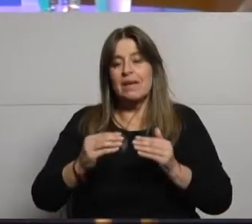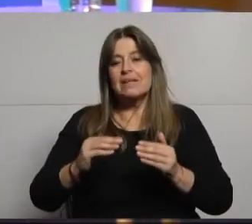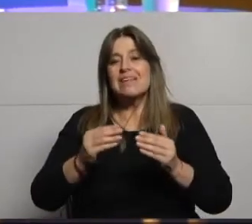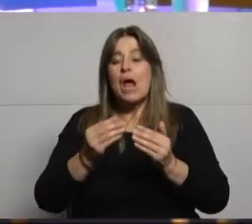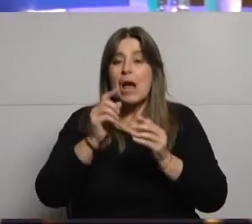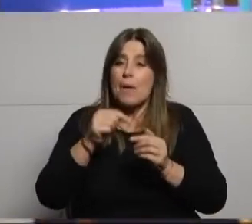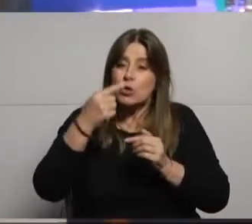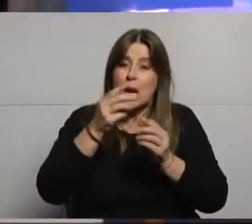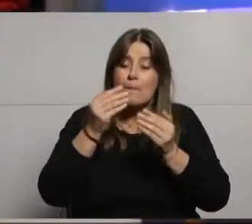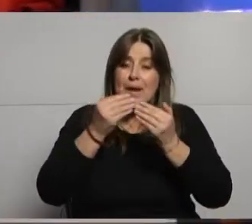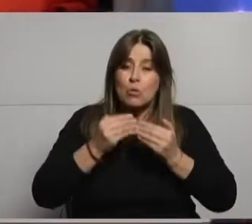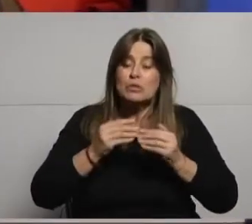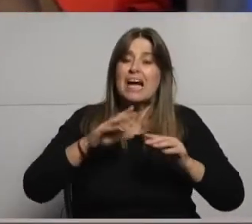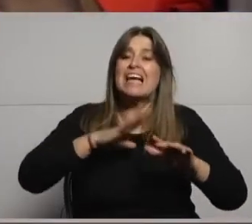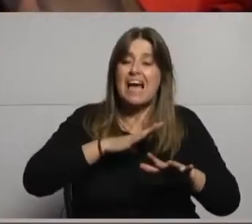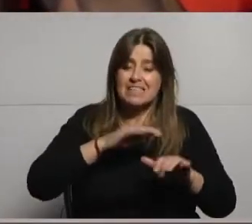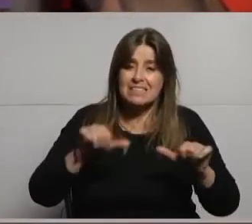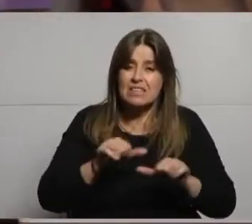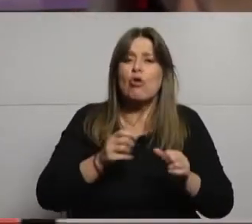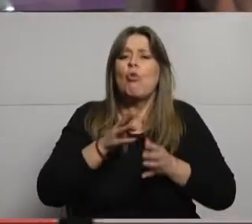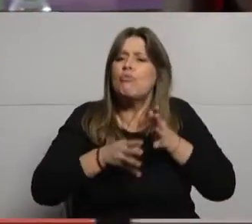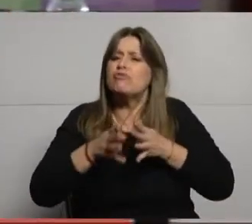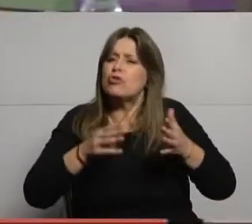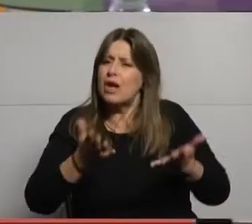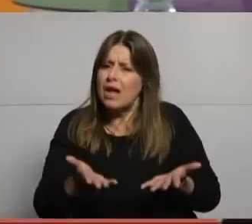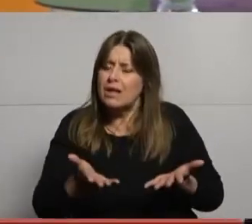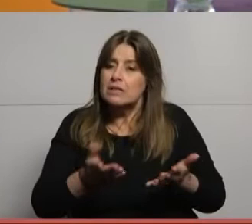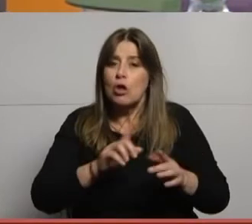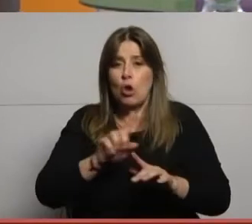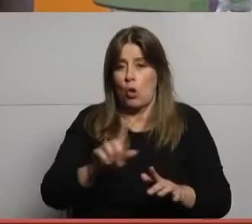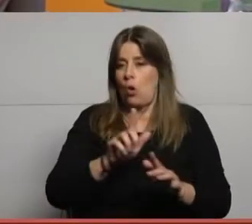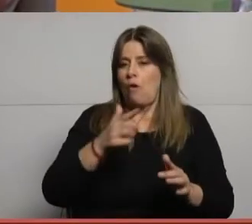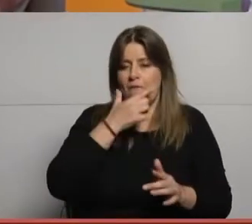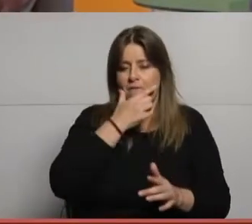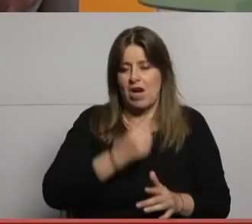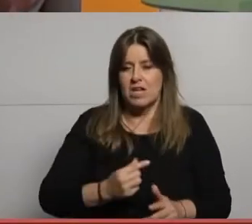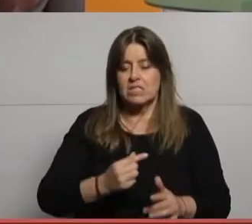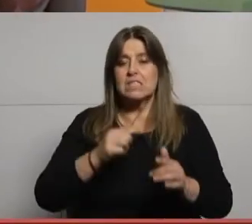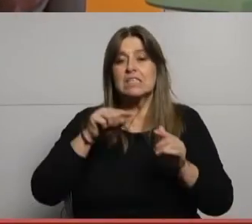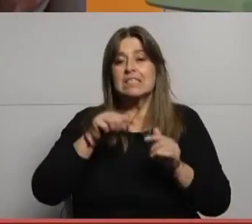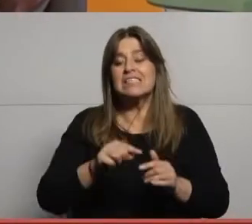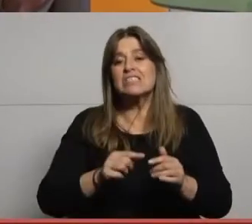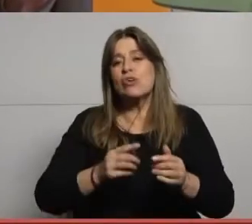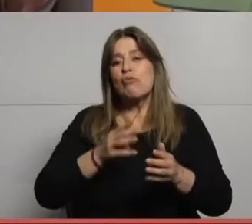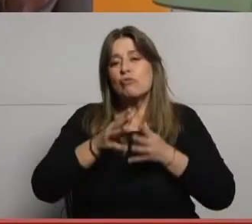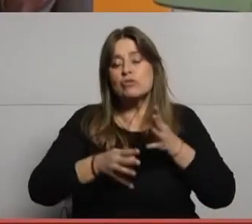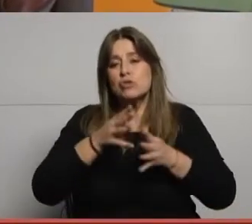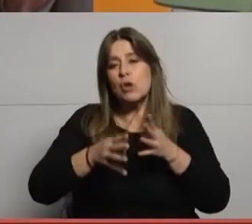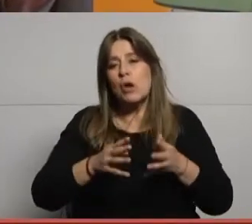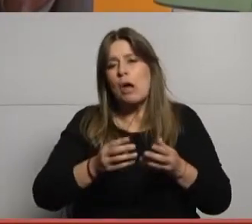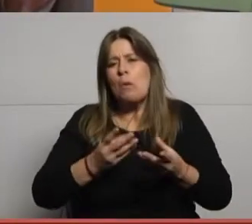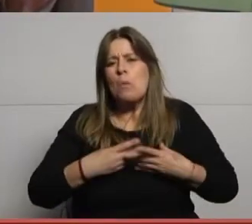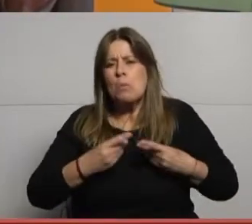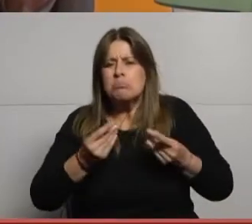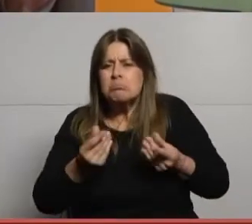que nos hacen es, bueno, ¿cómo funciona esto? ¿Sí? Y no es fácil porque funciona de manera poco